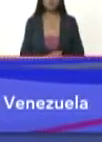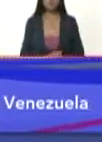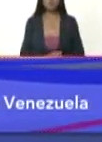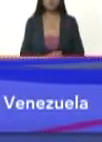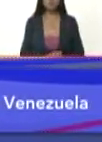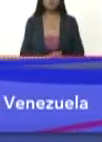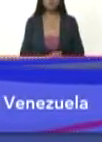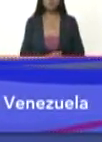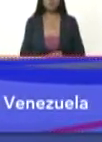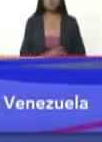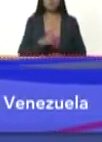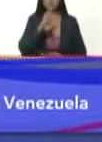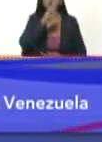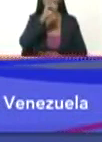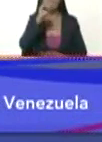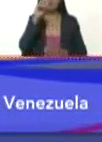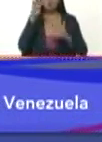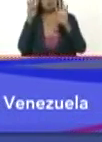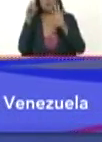los 209 años